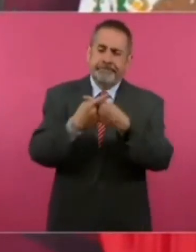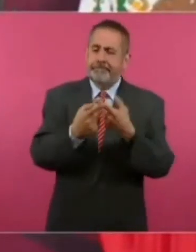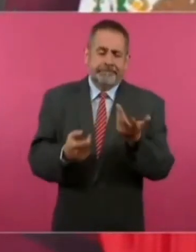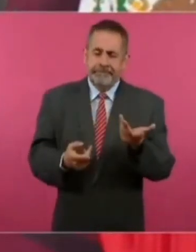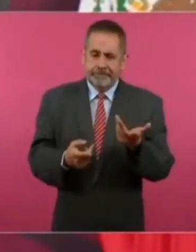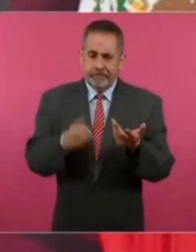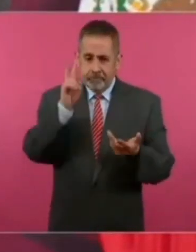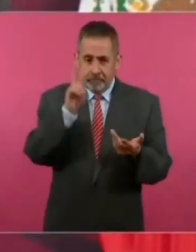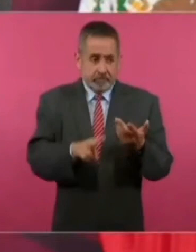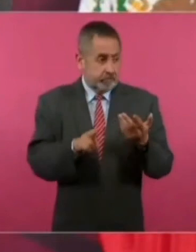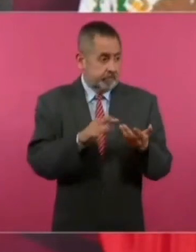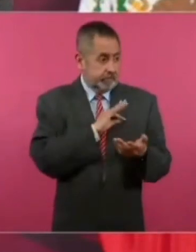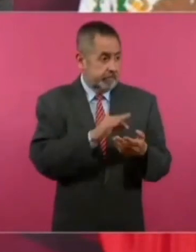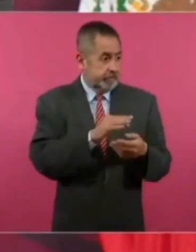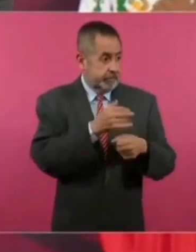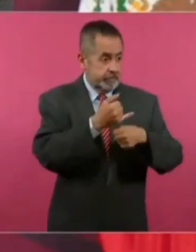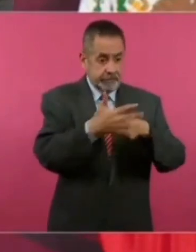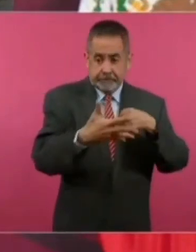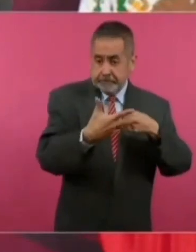contagiosa,